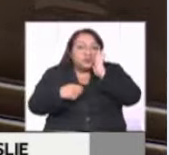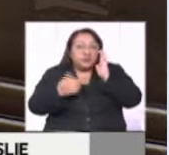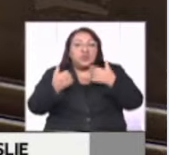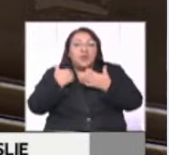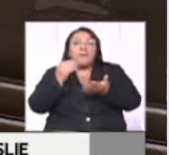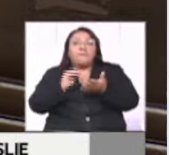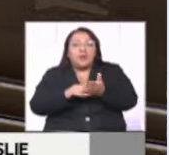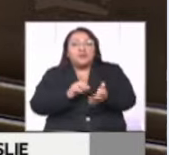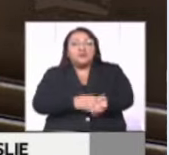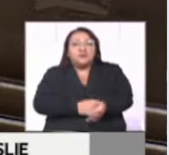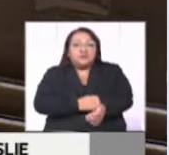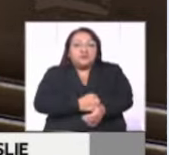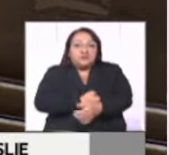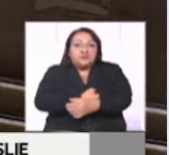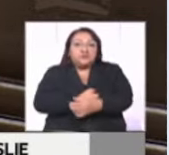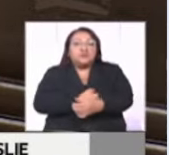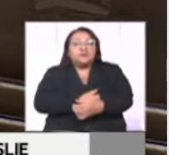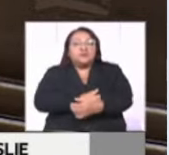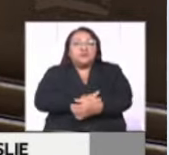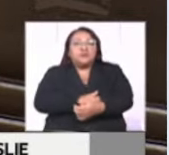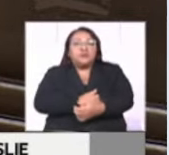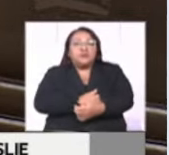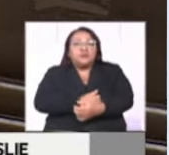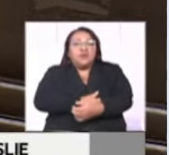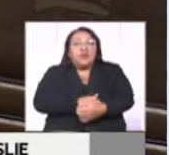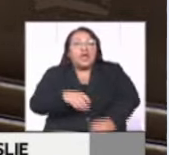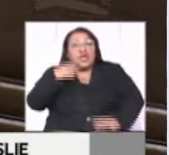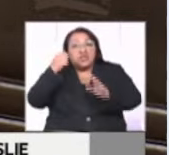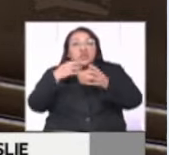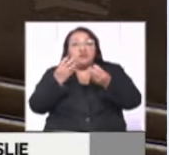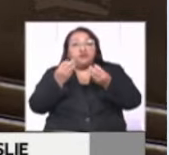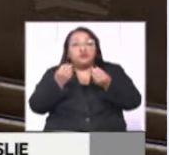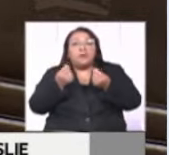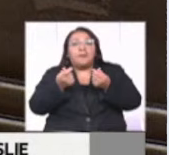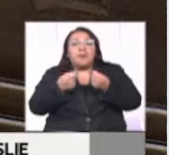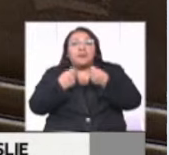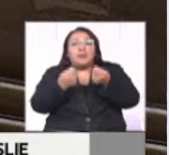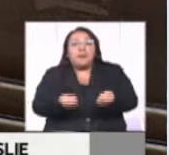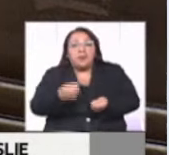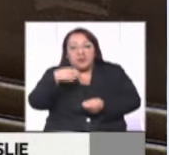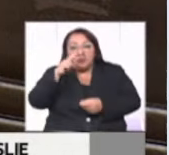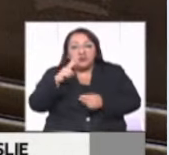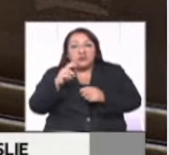más oportunidades. El cine pone mucha plata al Perú.